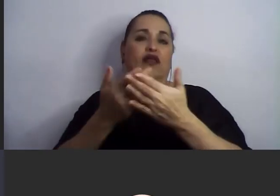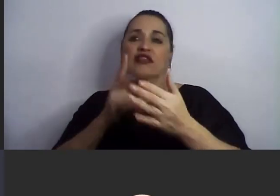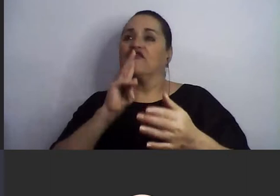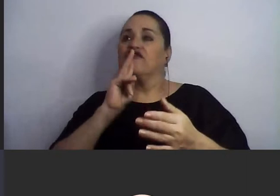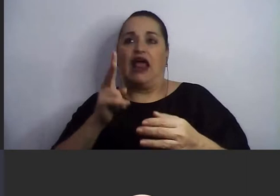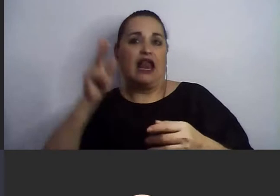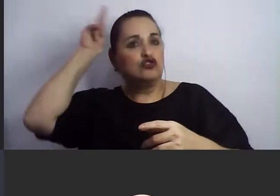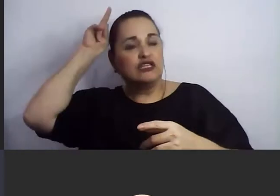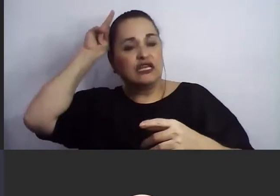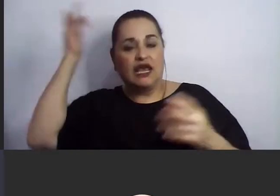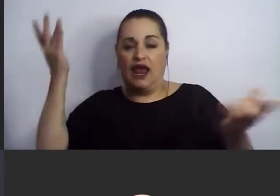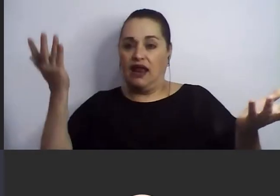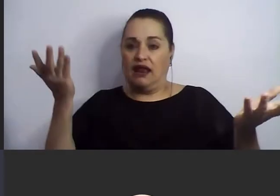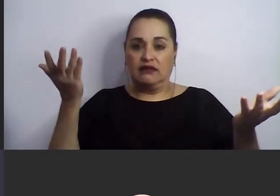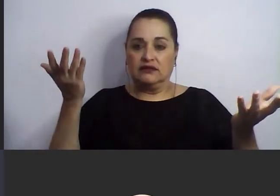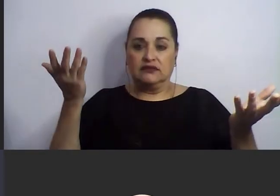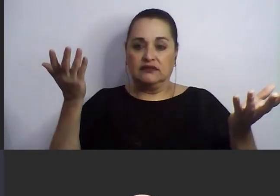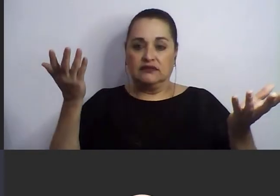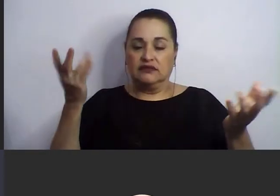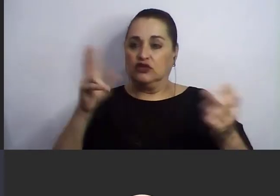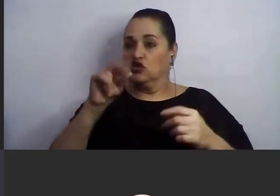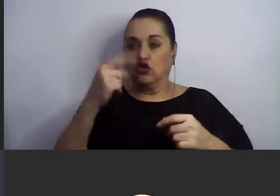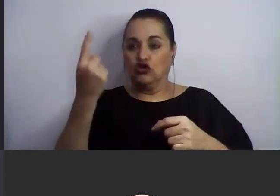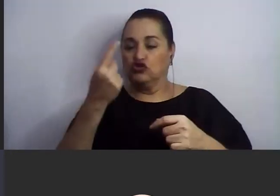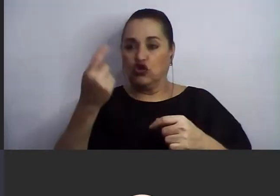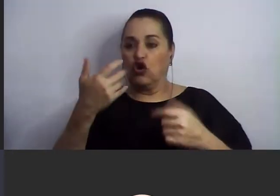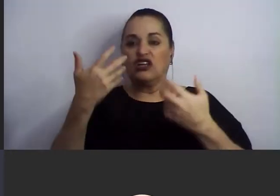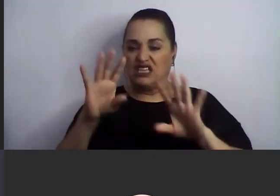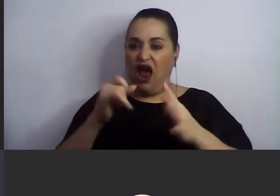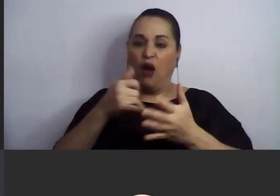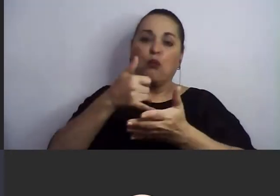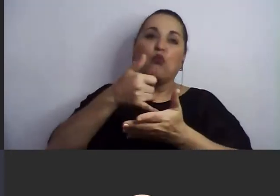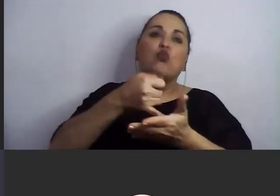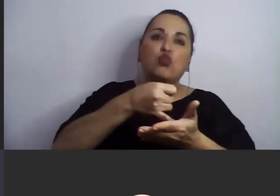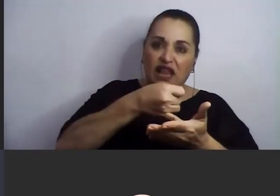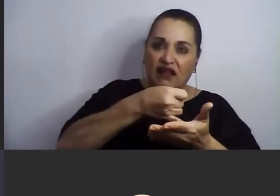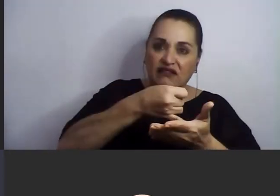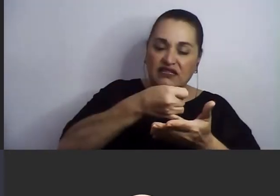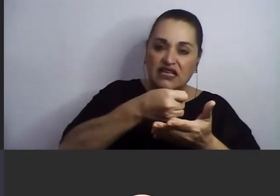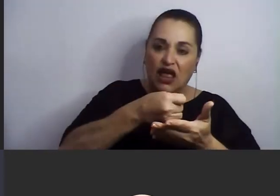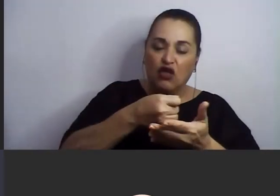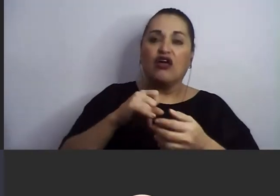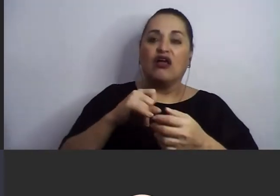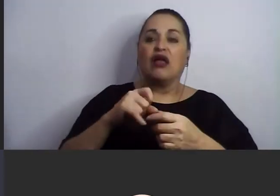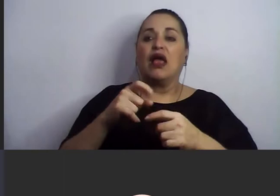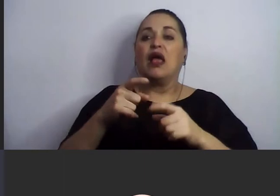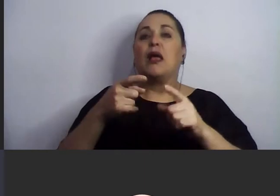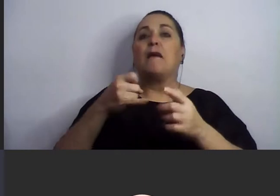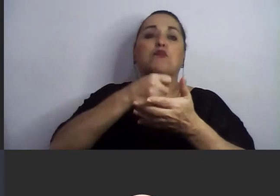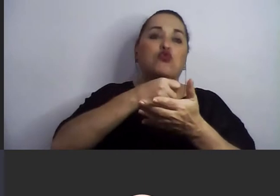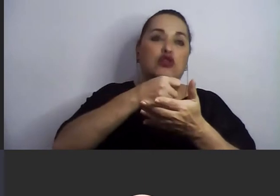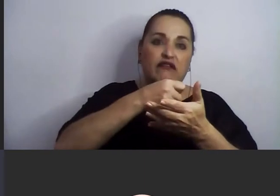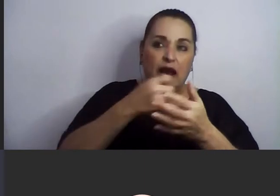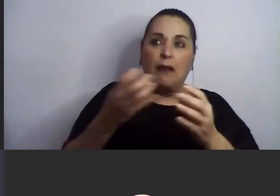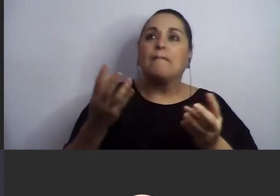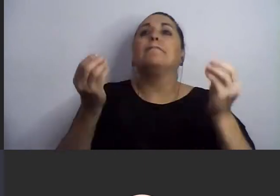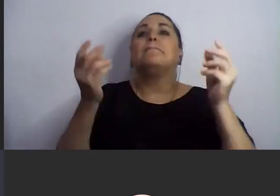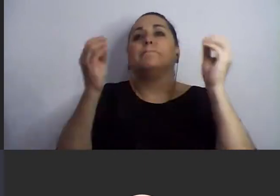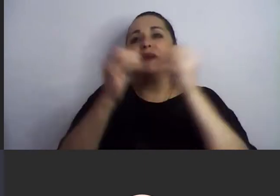los indígenas no solo que ya los han vulnerabilizado sino que los van a vulnerabilizar aún